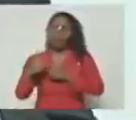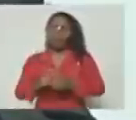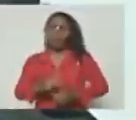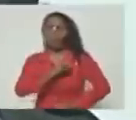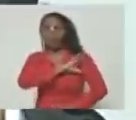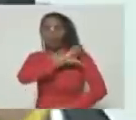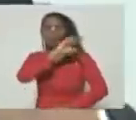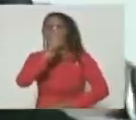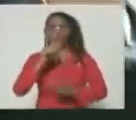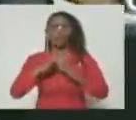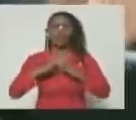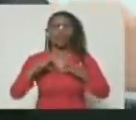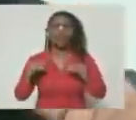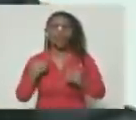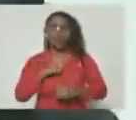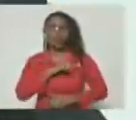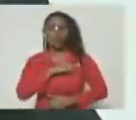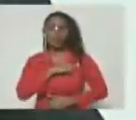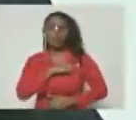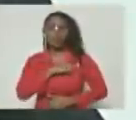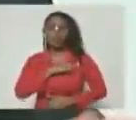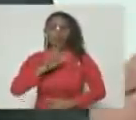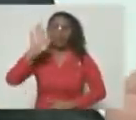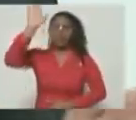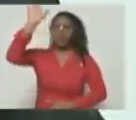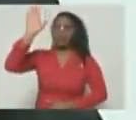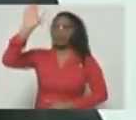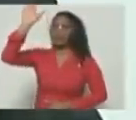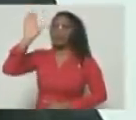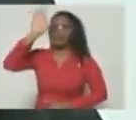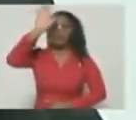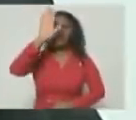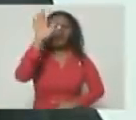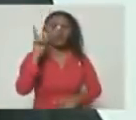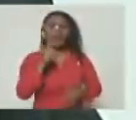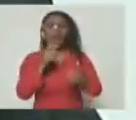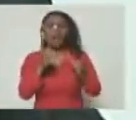todos, y nosotros le alzamos la mano a cada uno. Una comisión